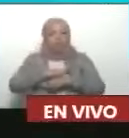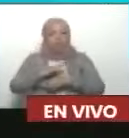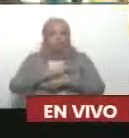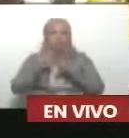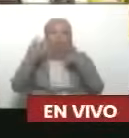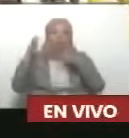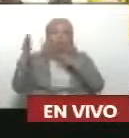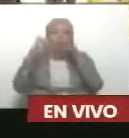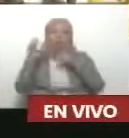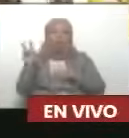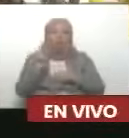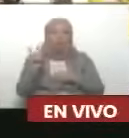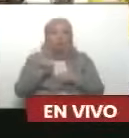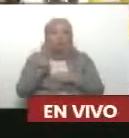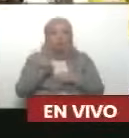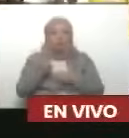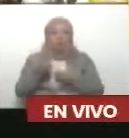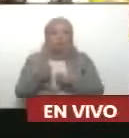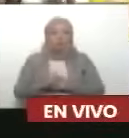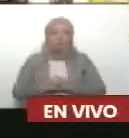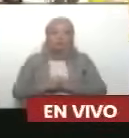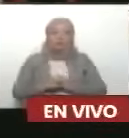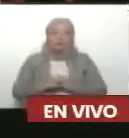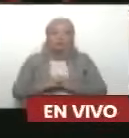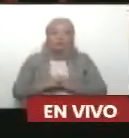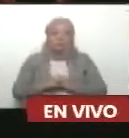de venezolanos y venezolanas.